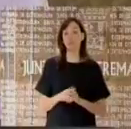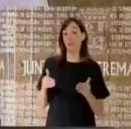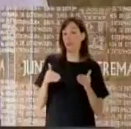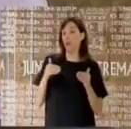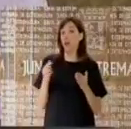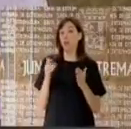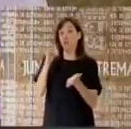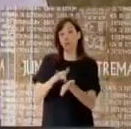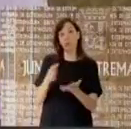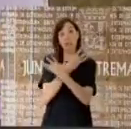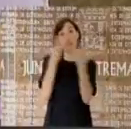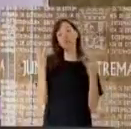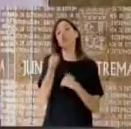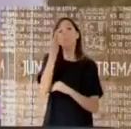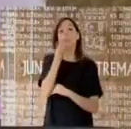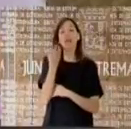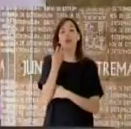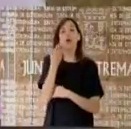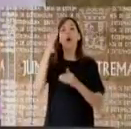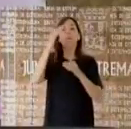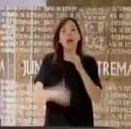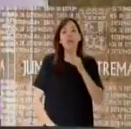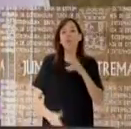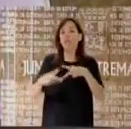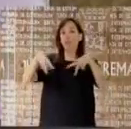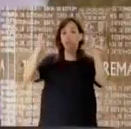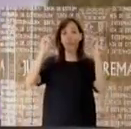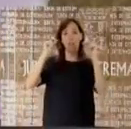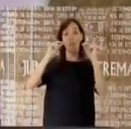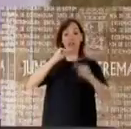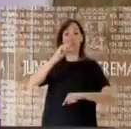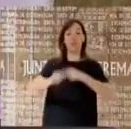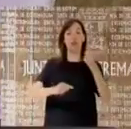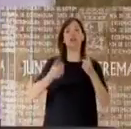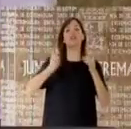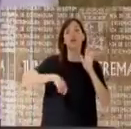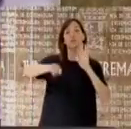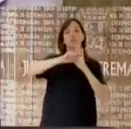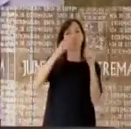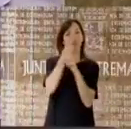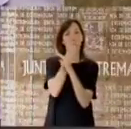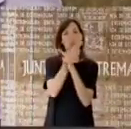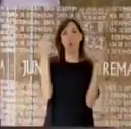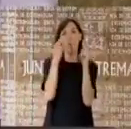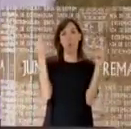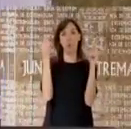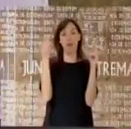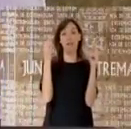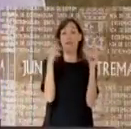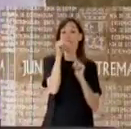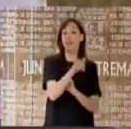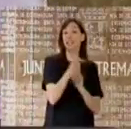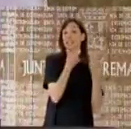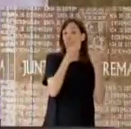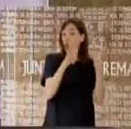acaba el plazo para el portal de transparencia y luego saldrá información pública. A todos los representantes del sector se